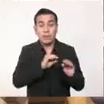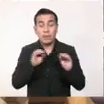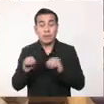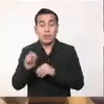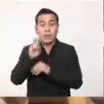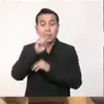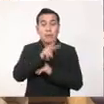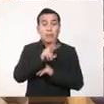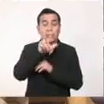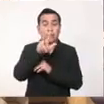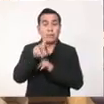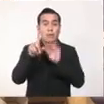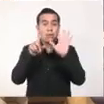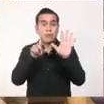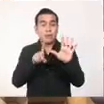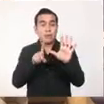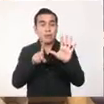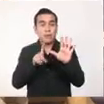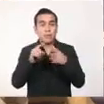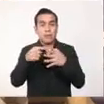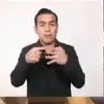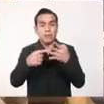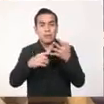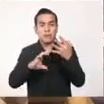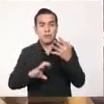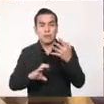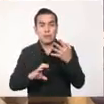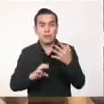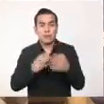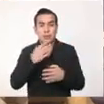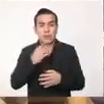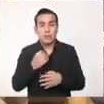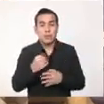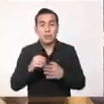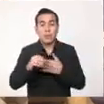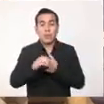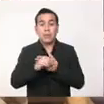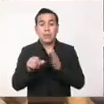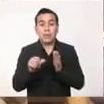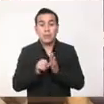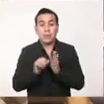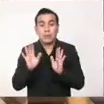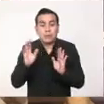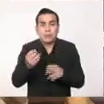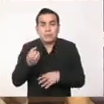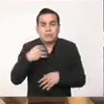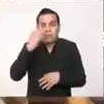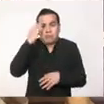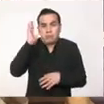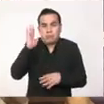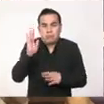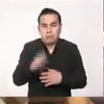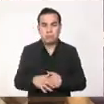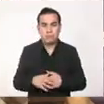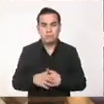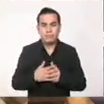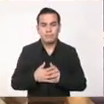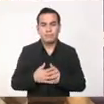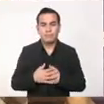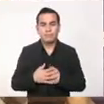artículo 236 de la Constitución, porque no había legislación secundaria, es lo que me han dicho, yo no soy experto en estos